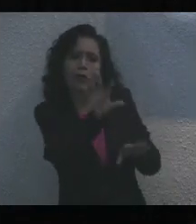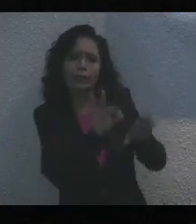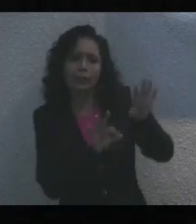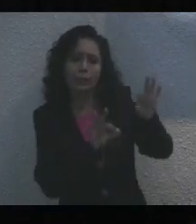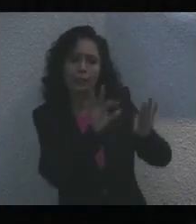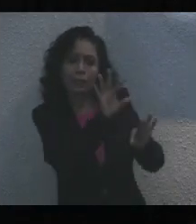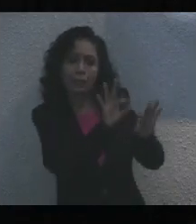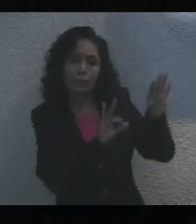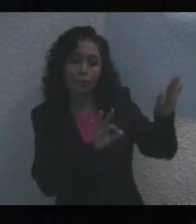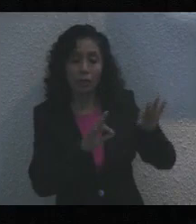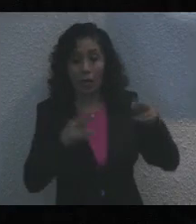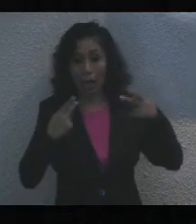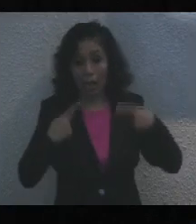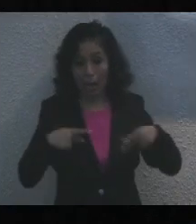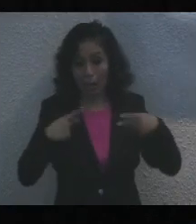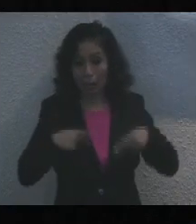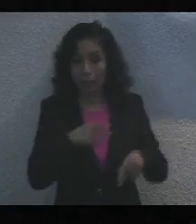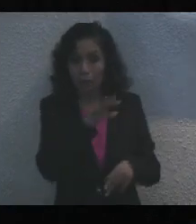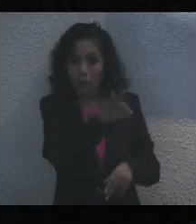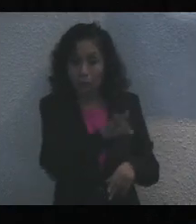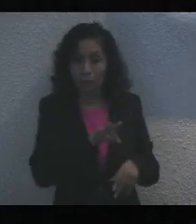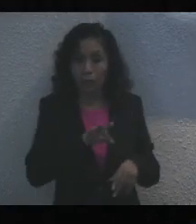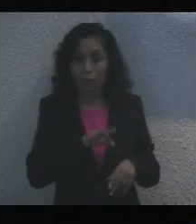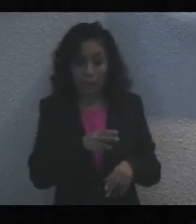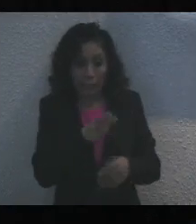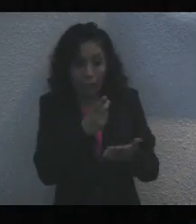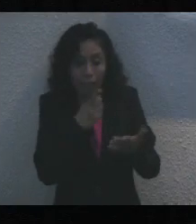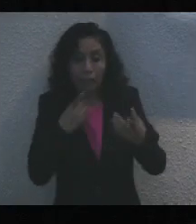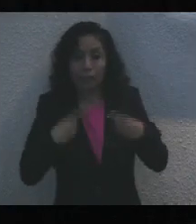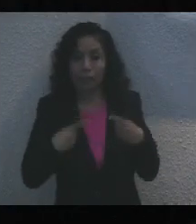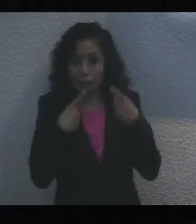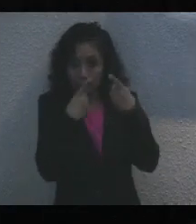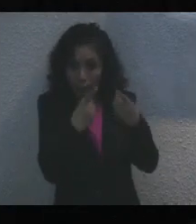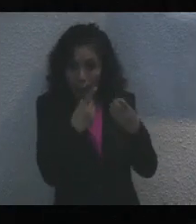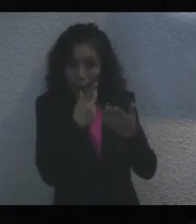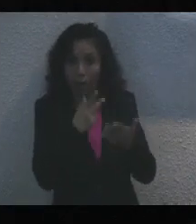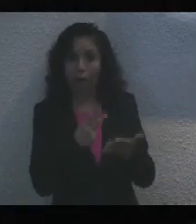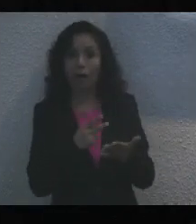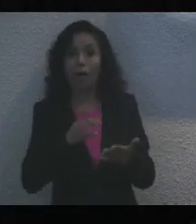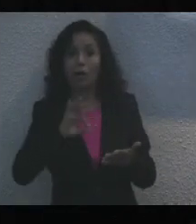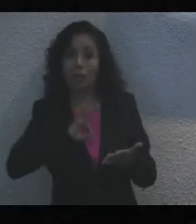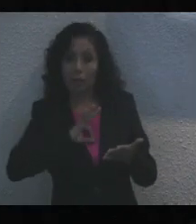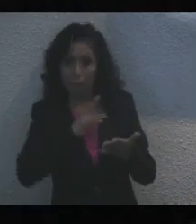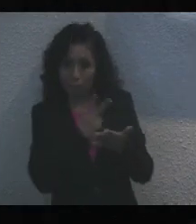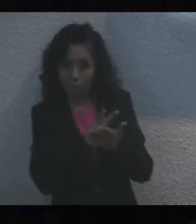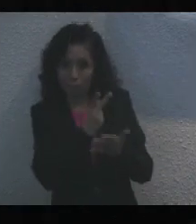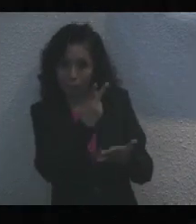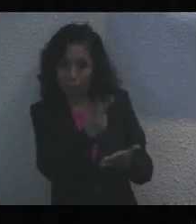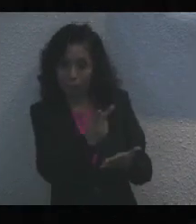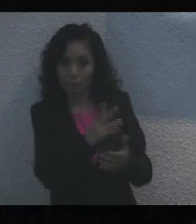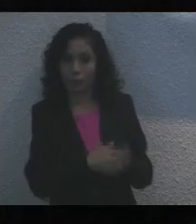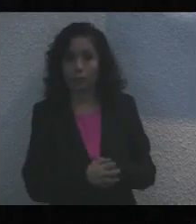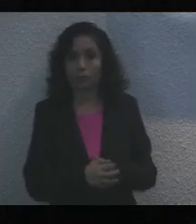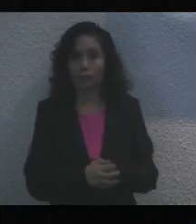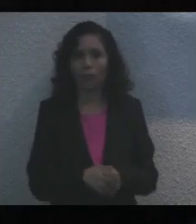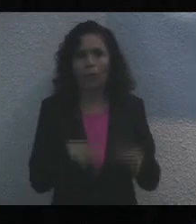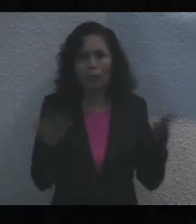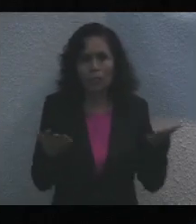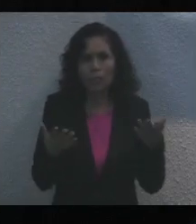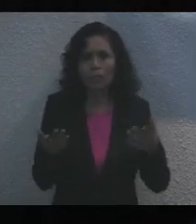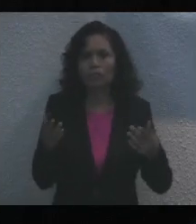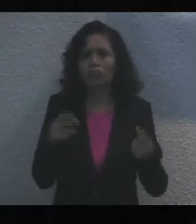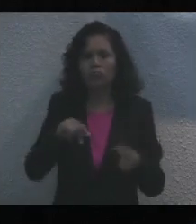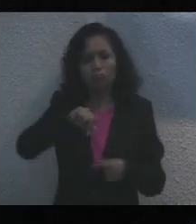de la persona merecedora del presente reconocimiento, que se hará constar en la convocatoria